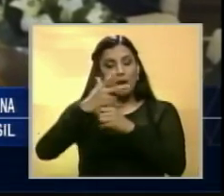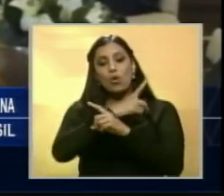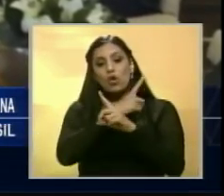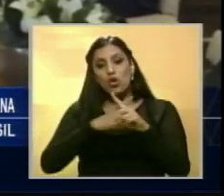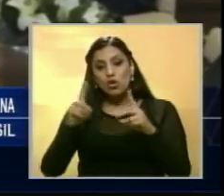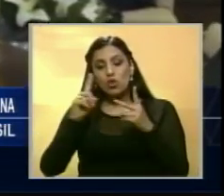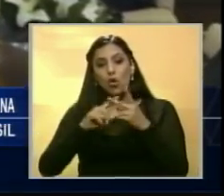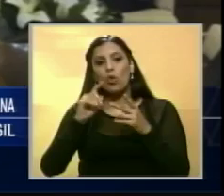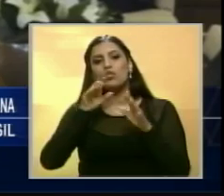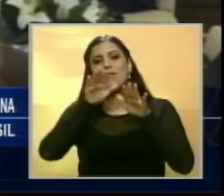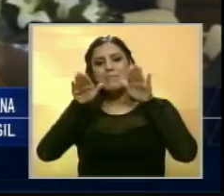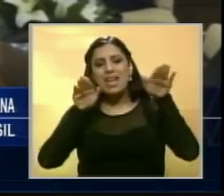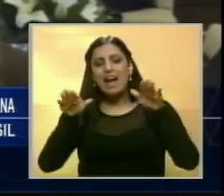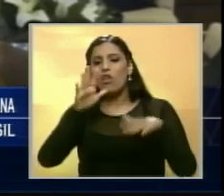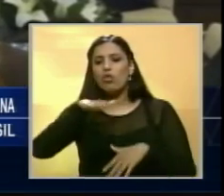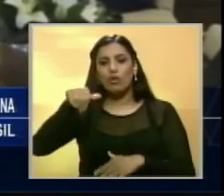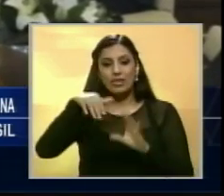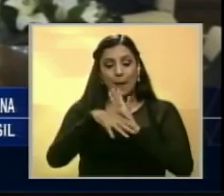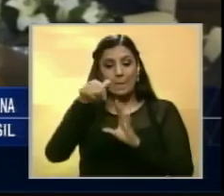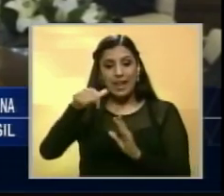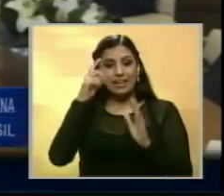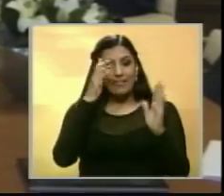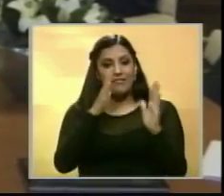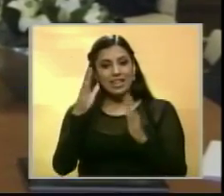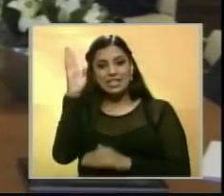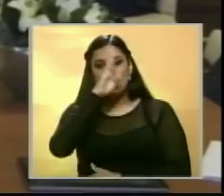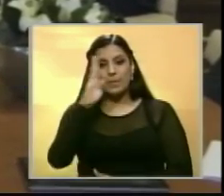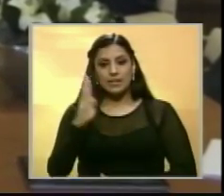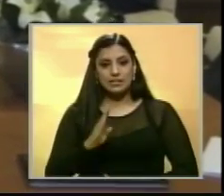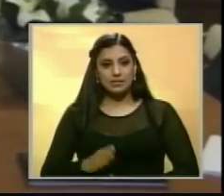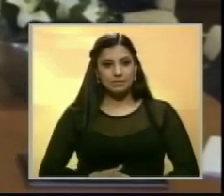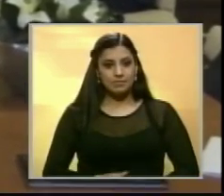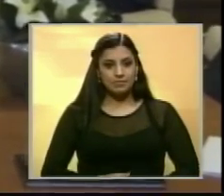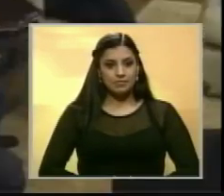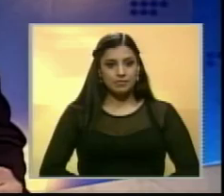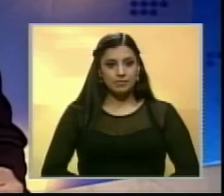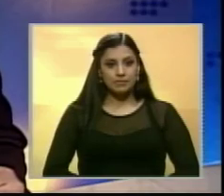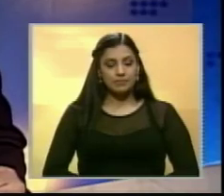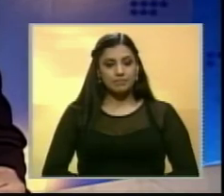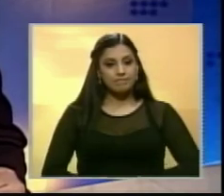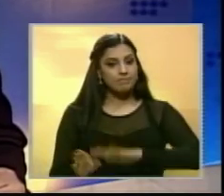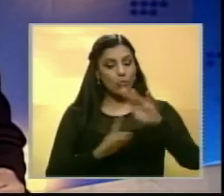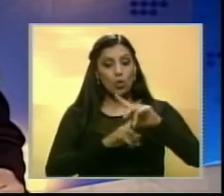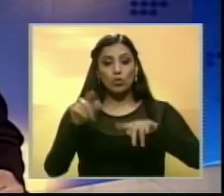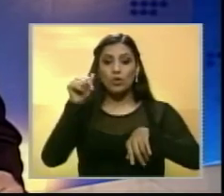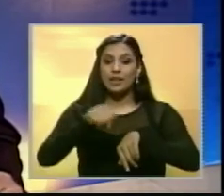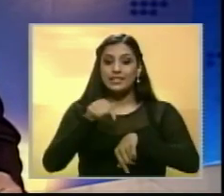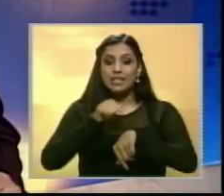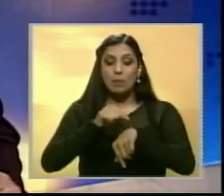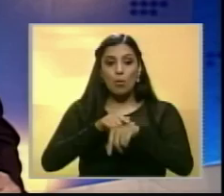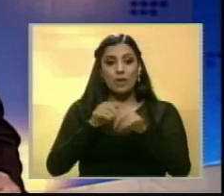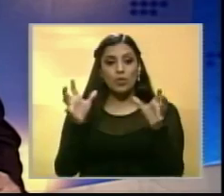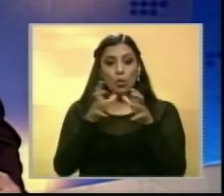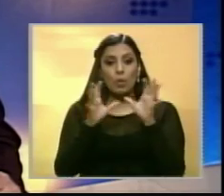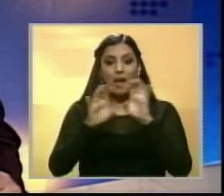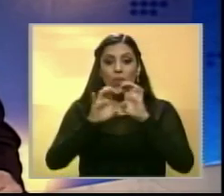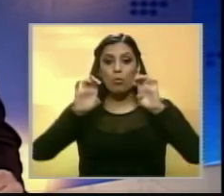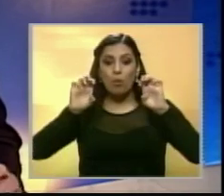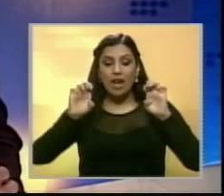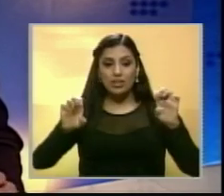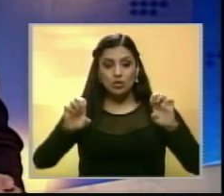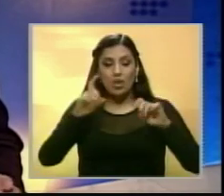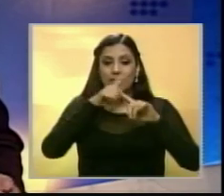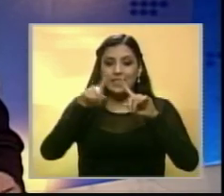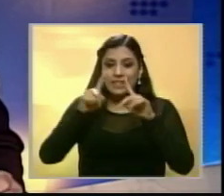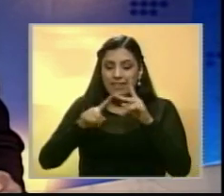la región continuará este martes con una agenda en Brasil. Y en este momento, el sector educativo se concentra